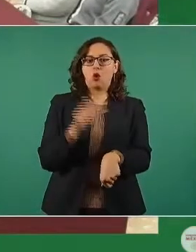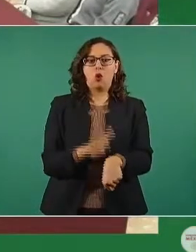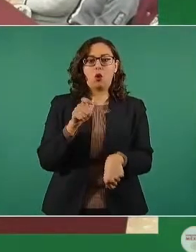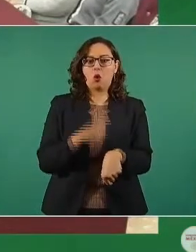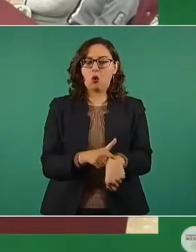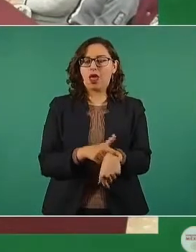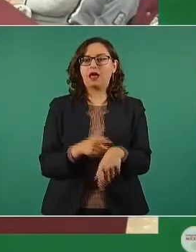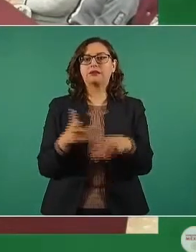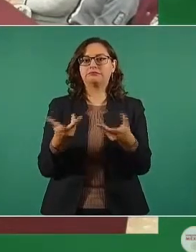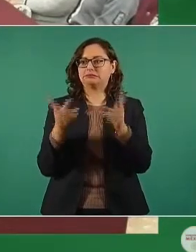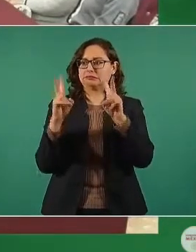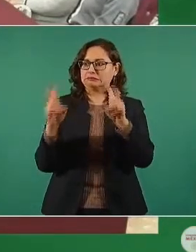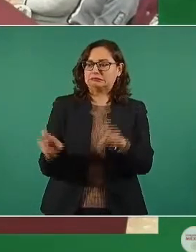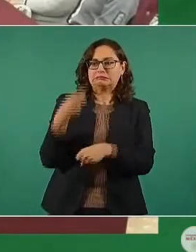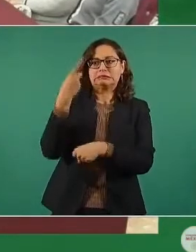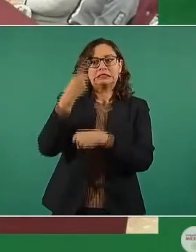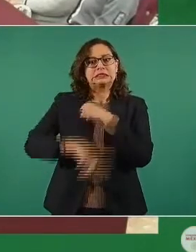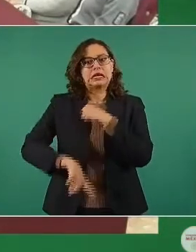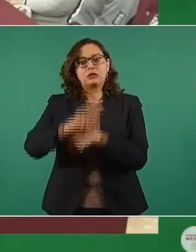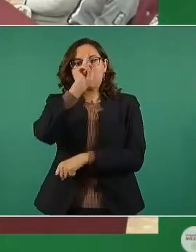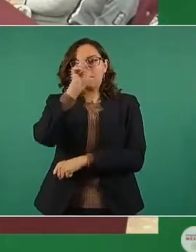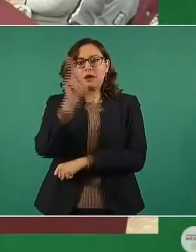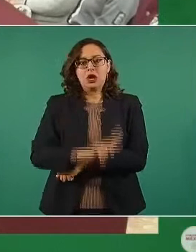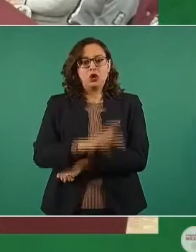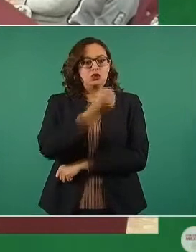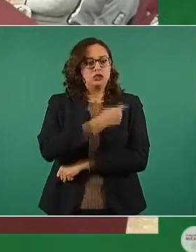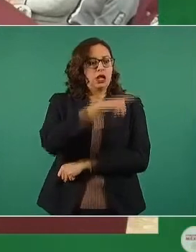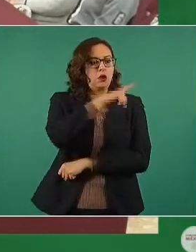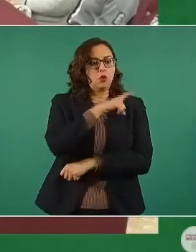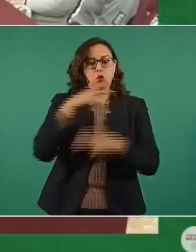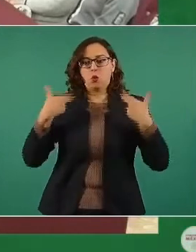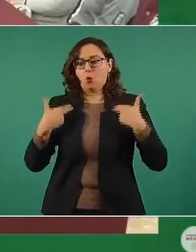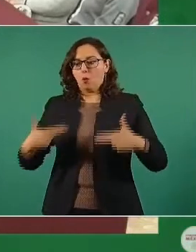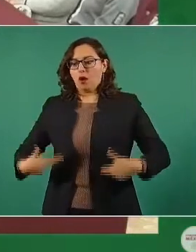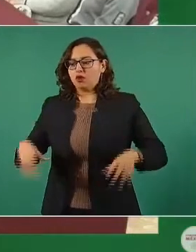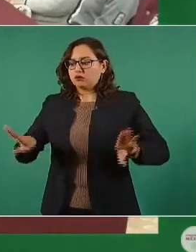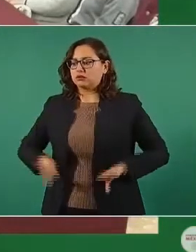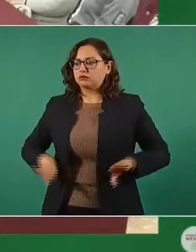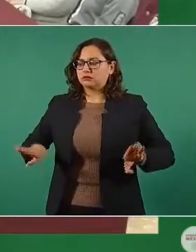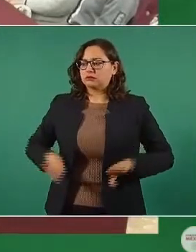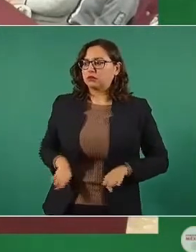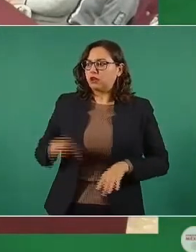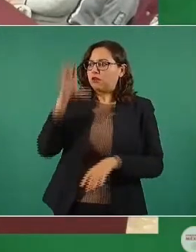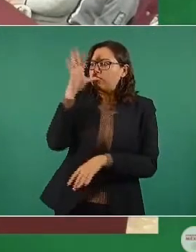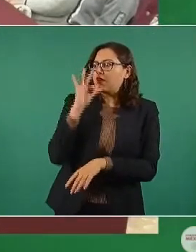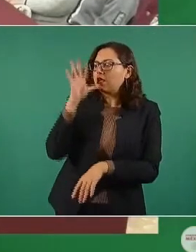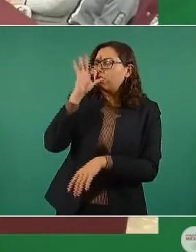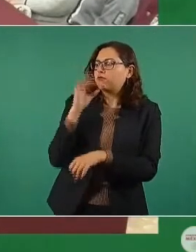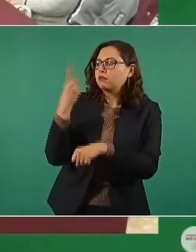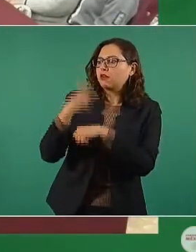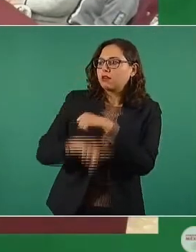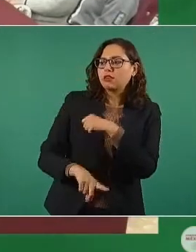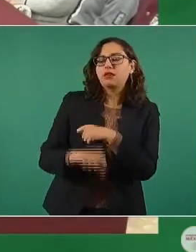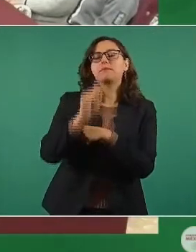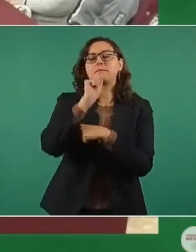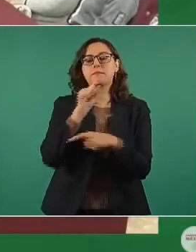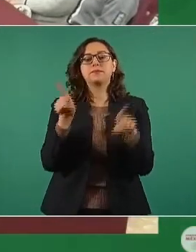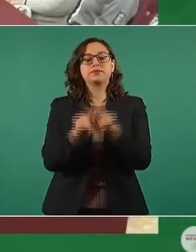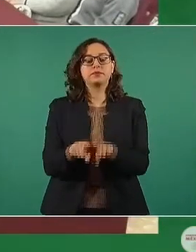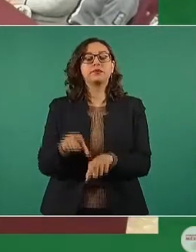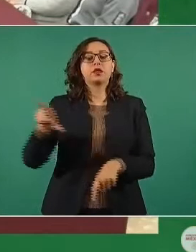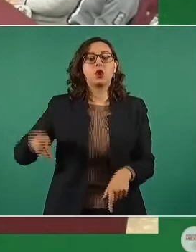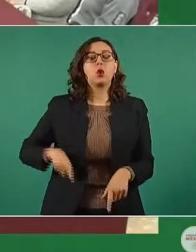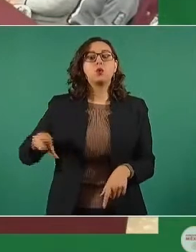salud, sino en cuanto al comportamiento humano. Vamos a estar pendientes desde el gobierno de Puebla de